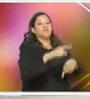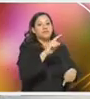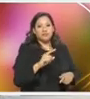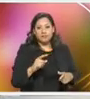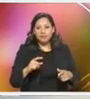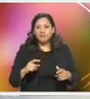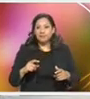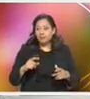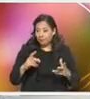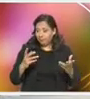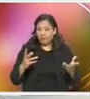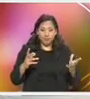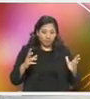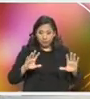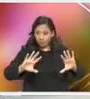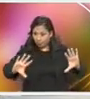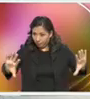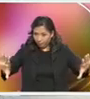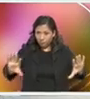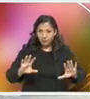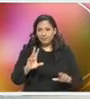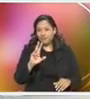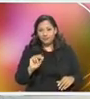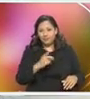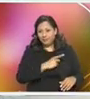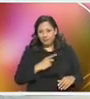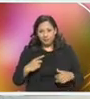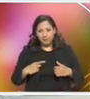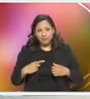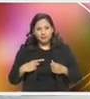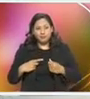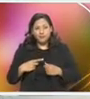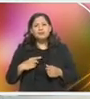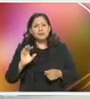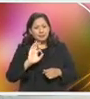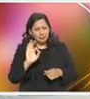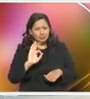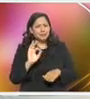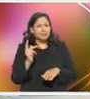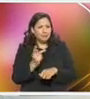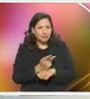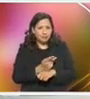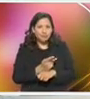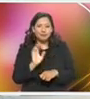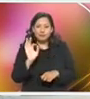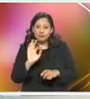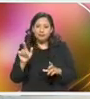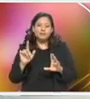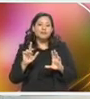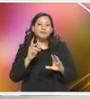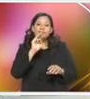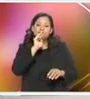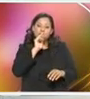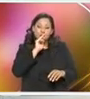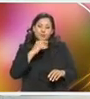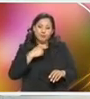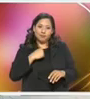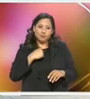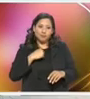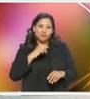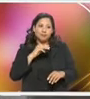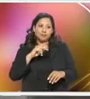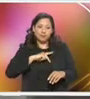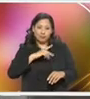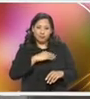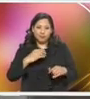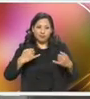esta serie de situaciones. No quiere decir que no pueda, o sea, que no vaya a pasar. Seguramente como madre, yo que soy de adolescente, Ajá.